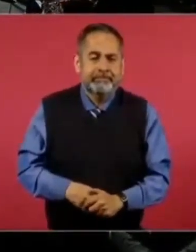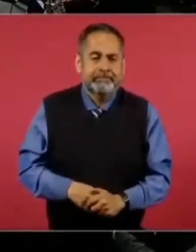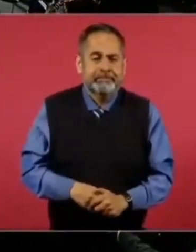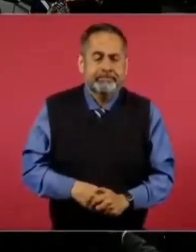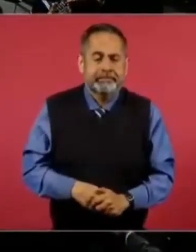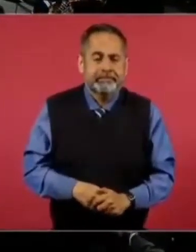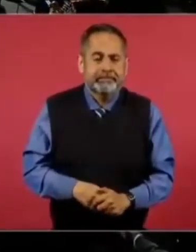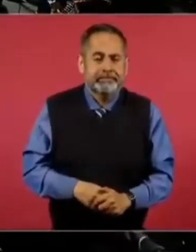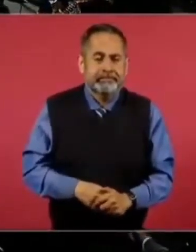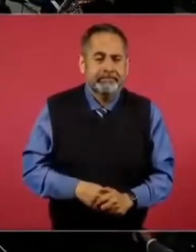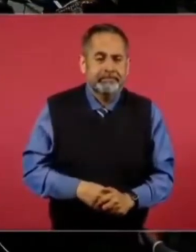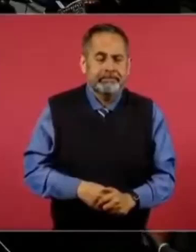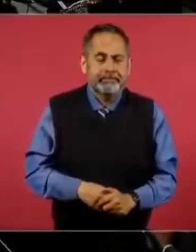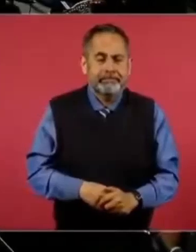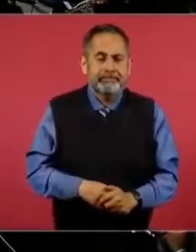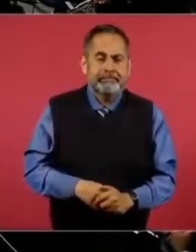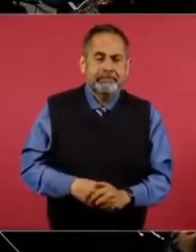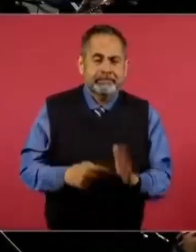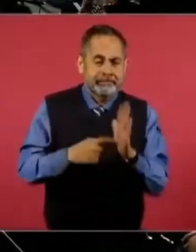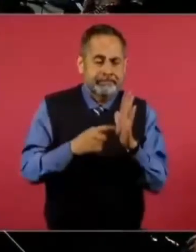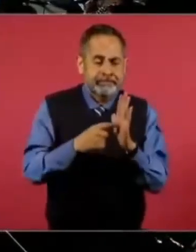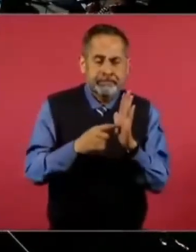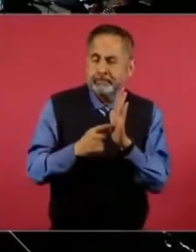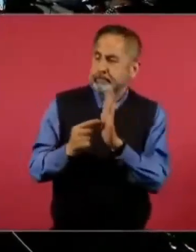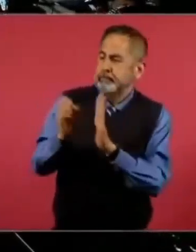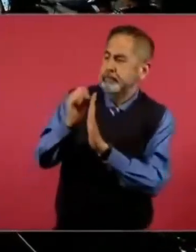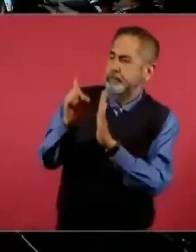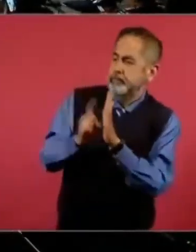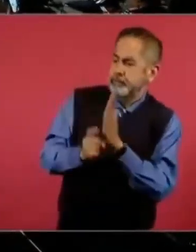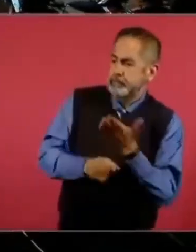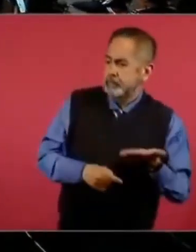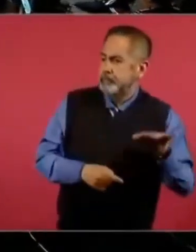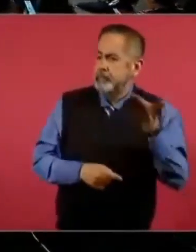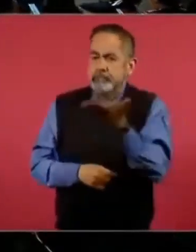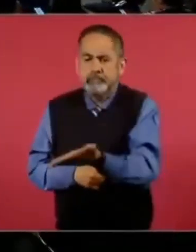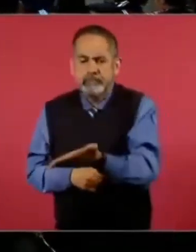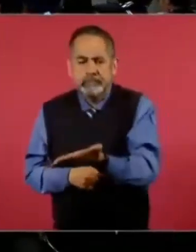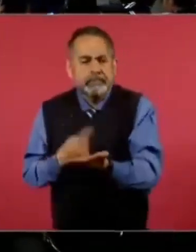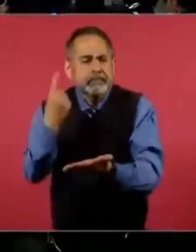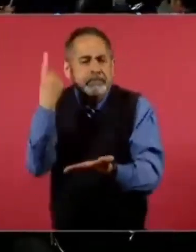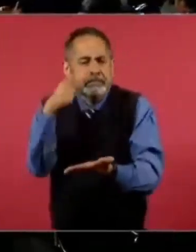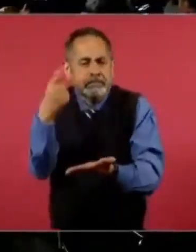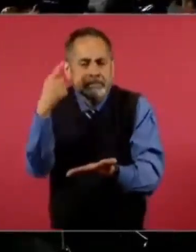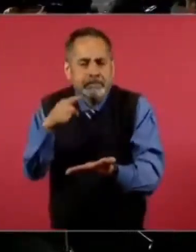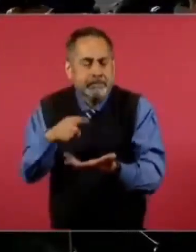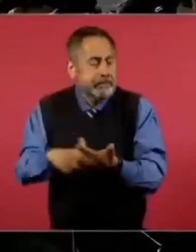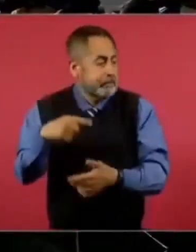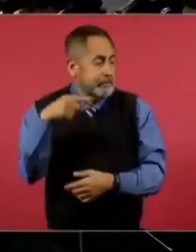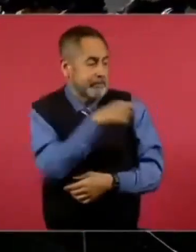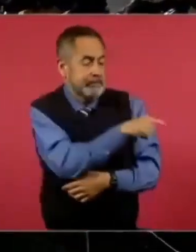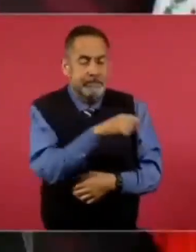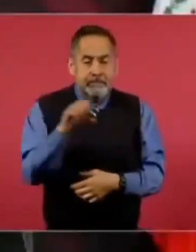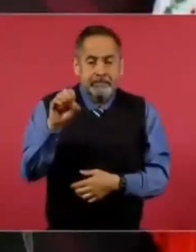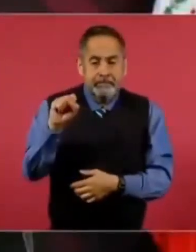una solicitud para que intervenga la Suprema Corte